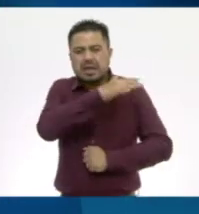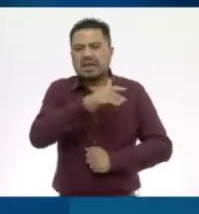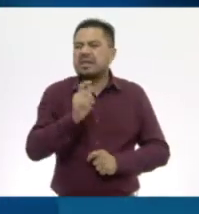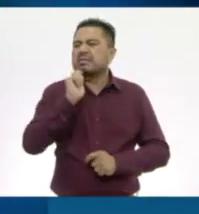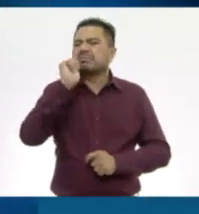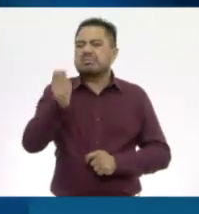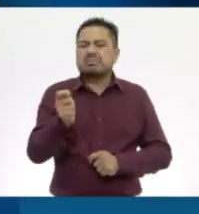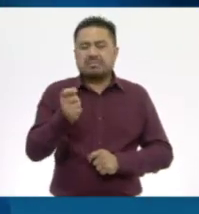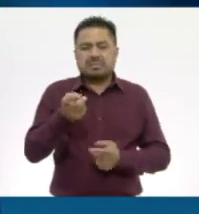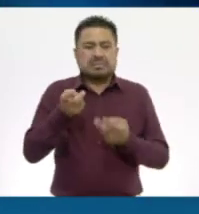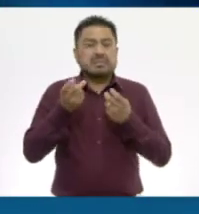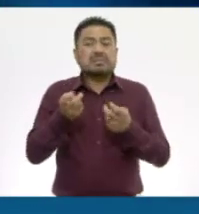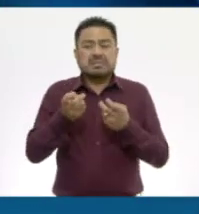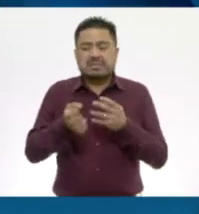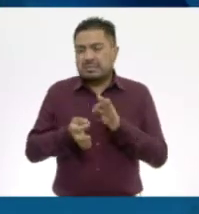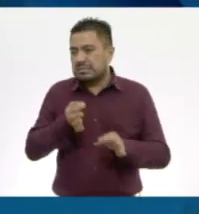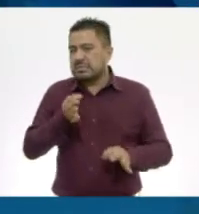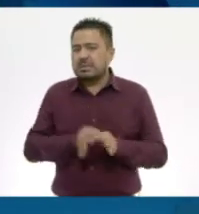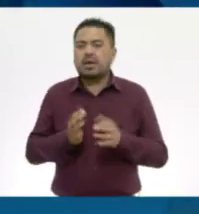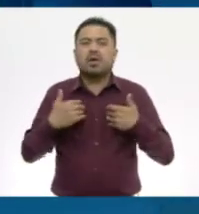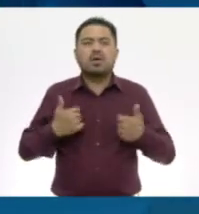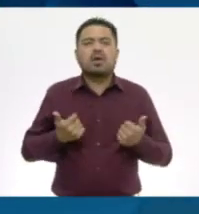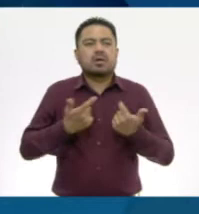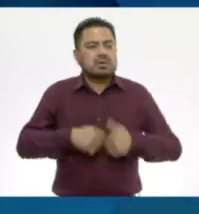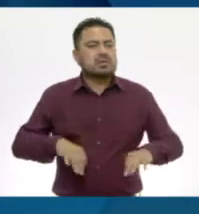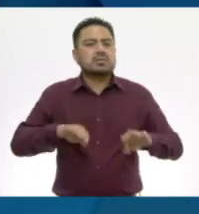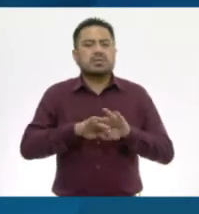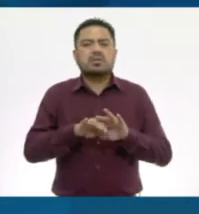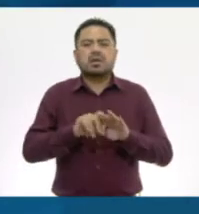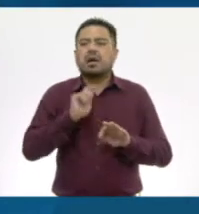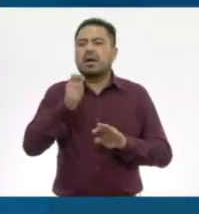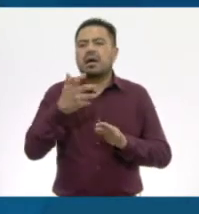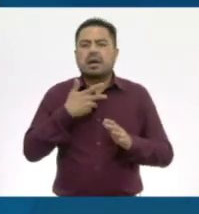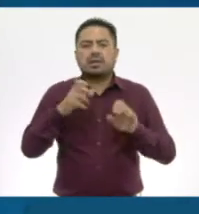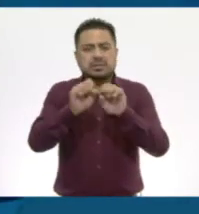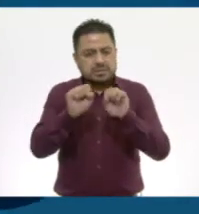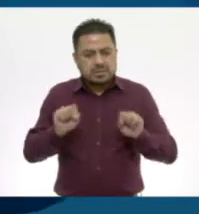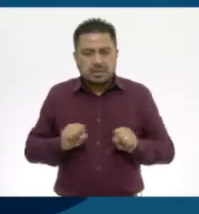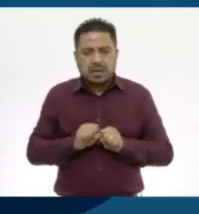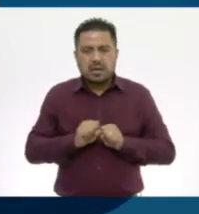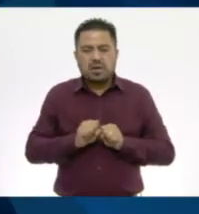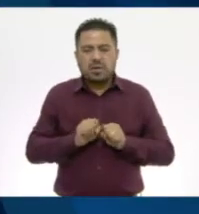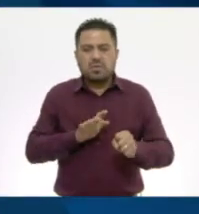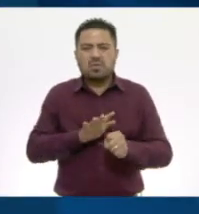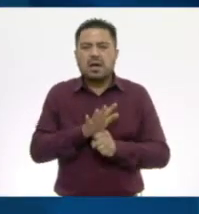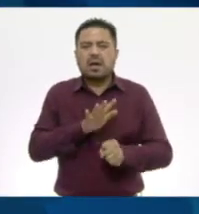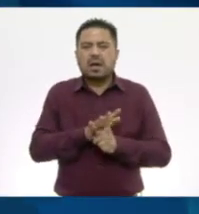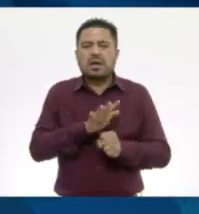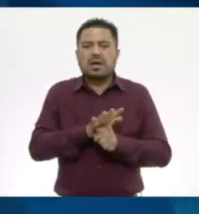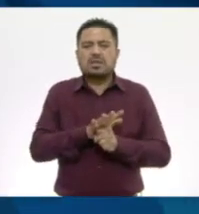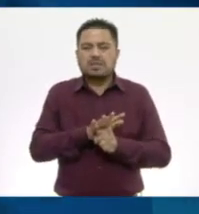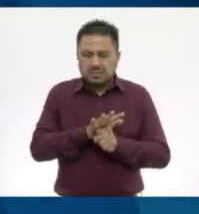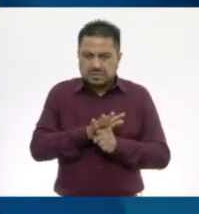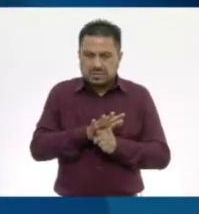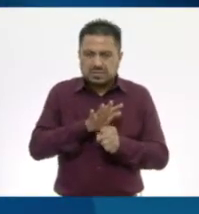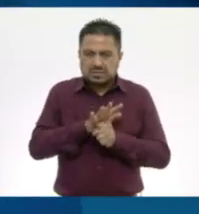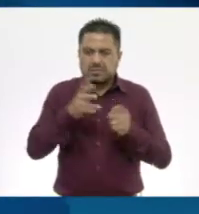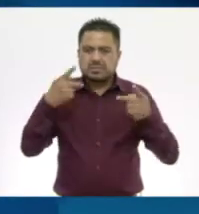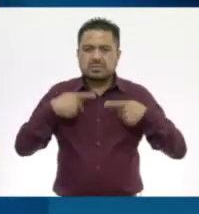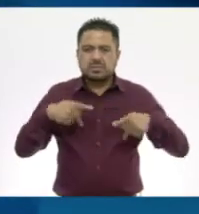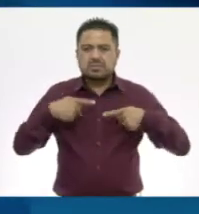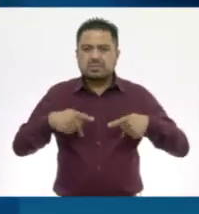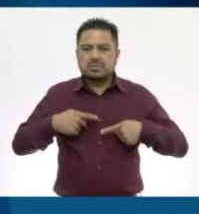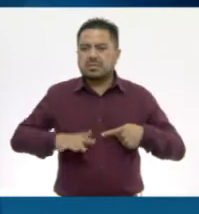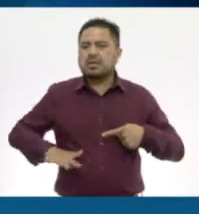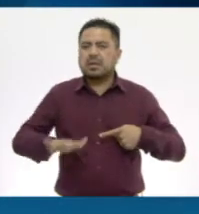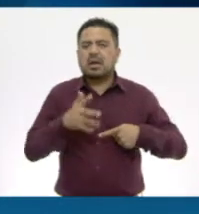es exactamente comprender la importancia de tener un sistema en el que los ciudadanos